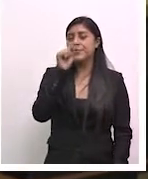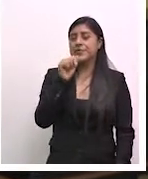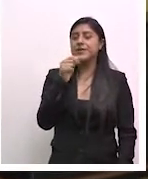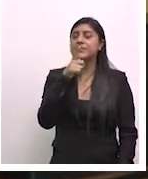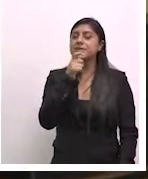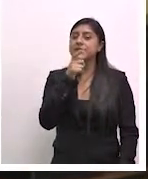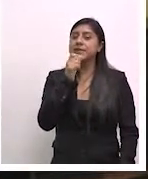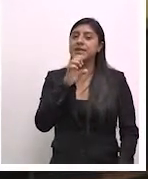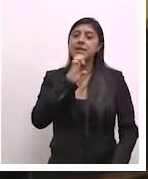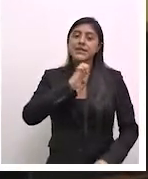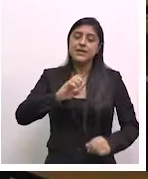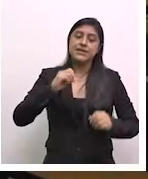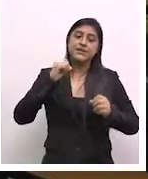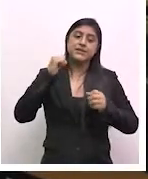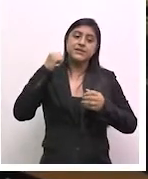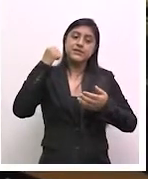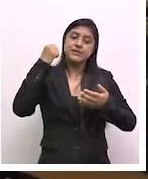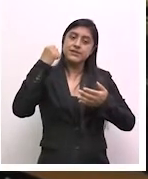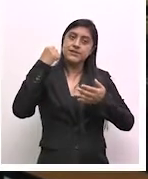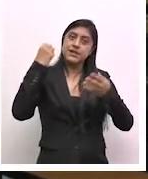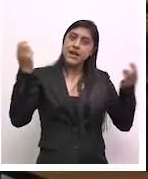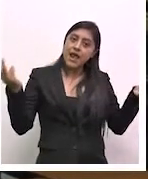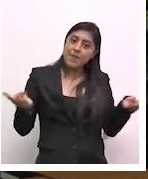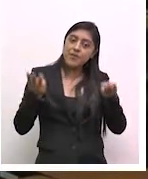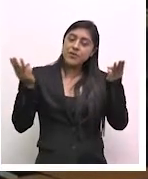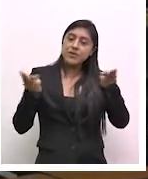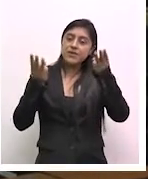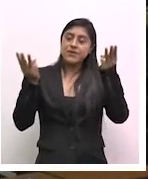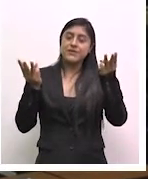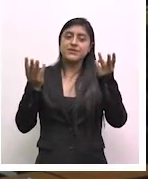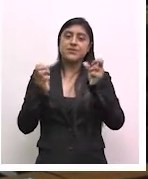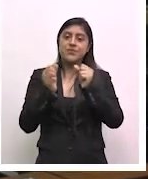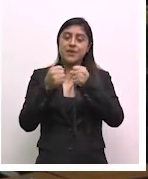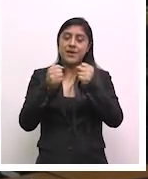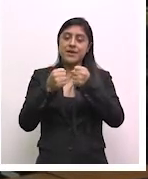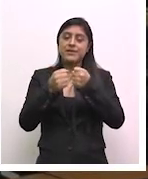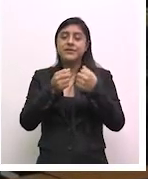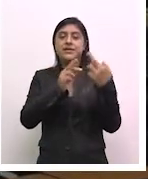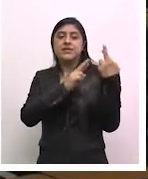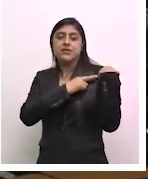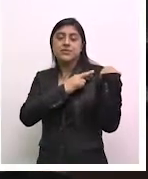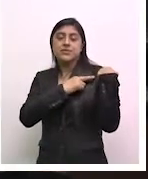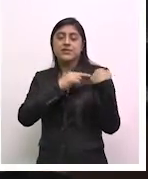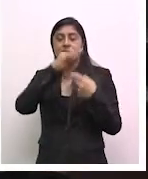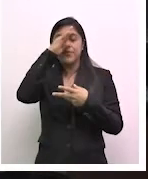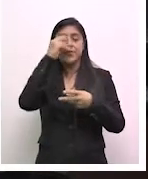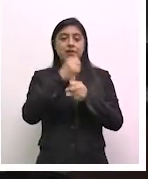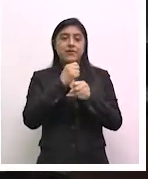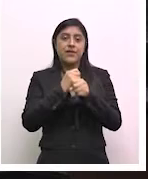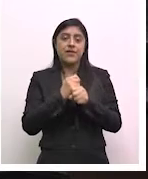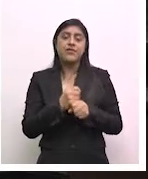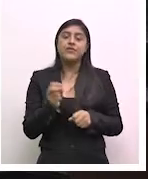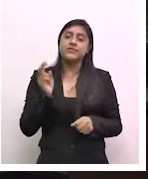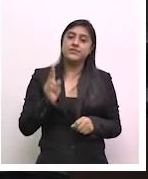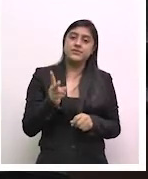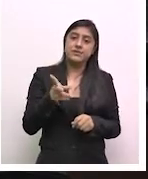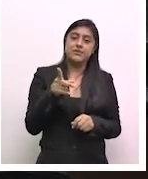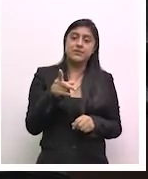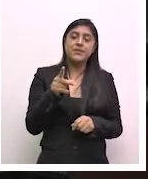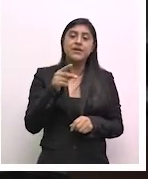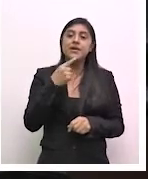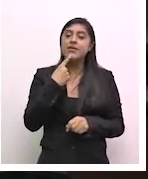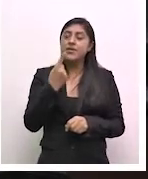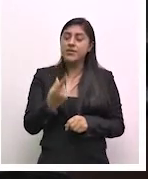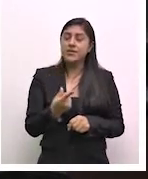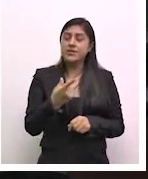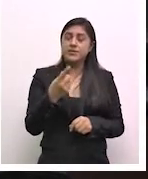de melvin zacarías para poder llevar a cabo sus tareas diarias él responde siempre lo he dicho para